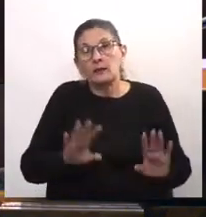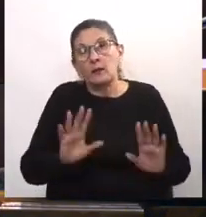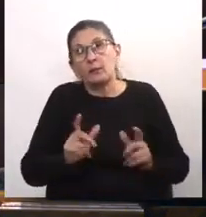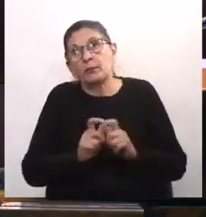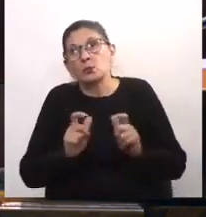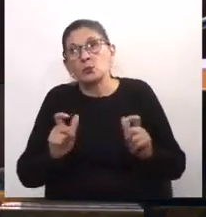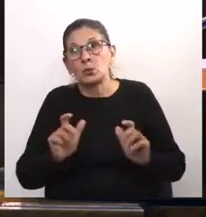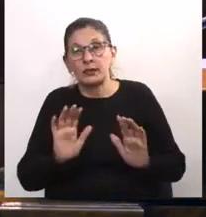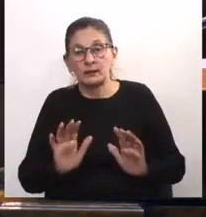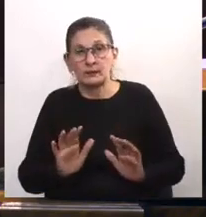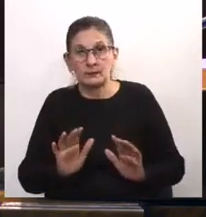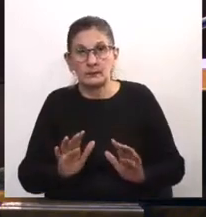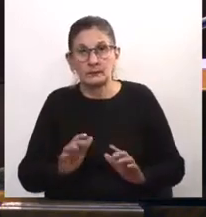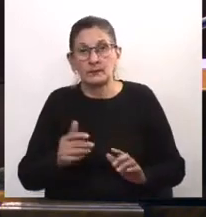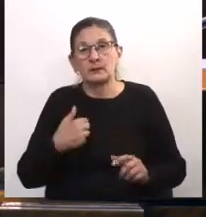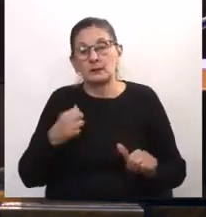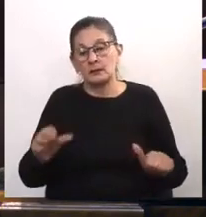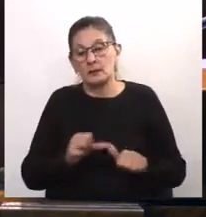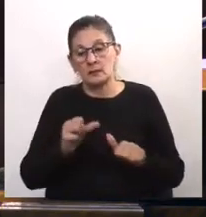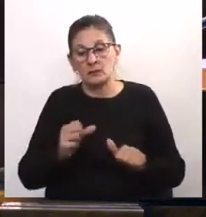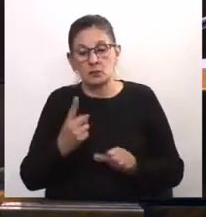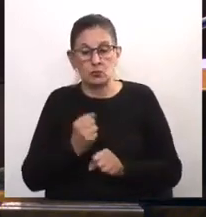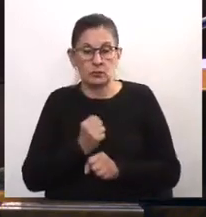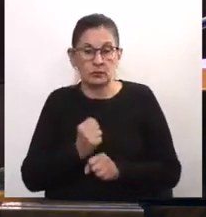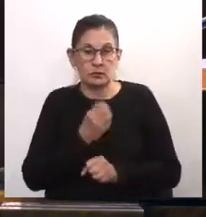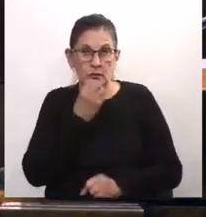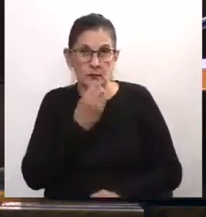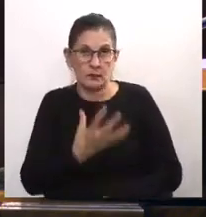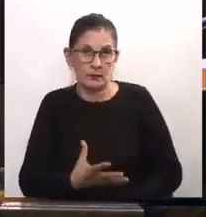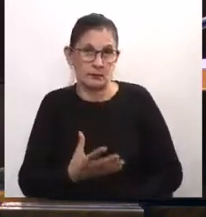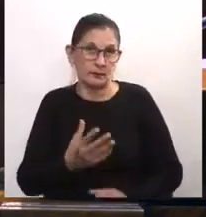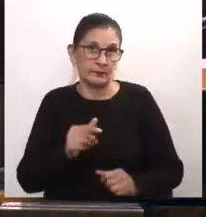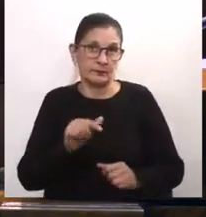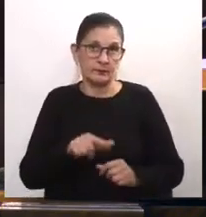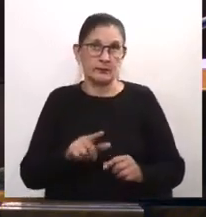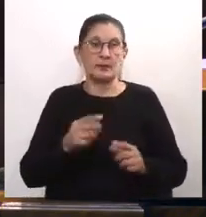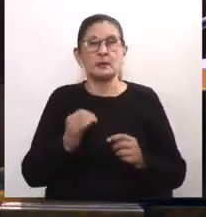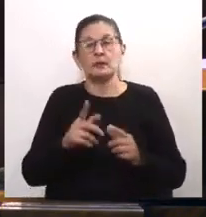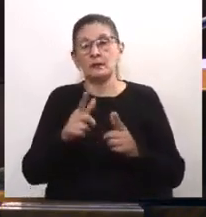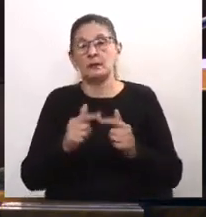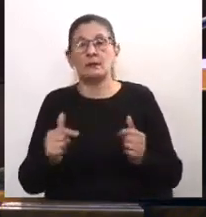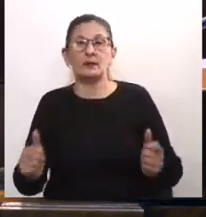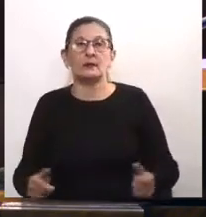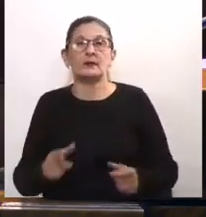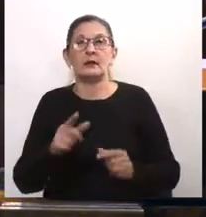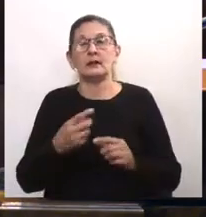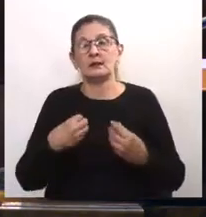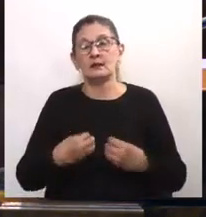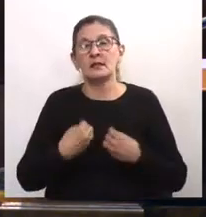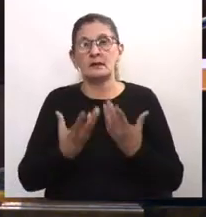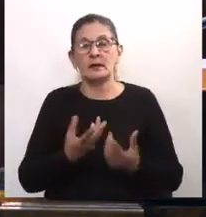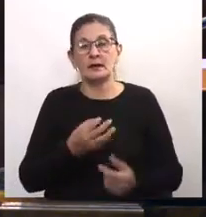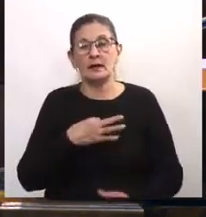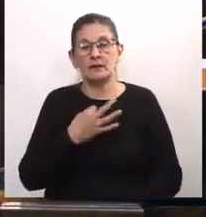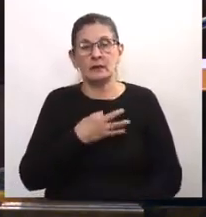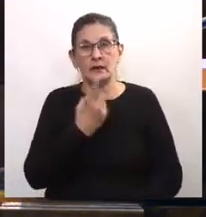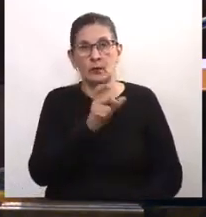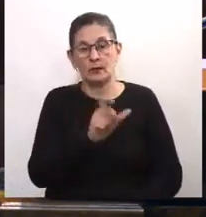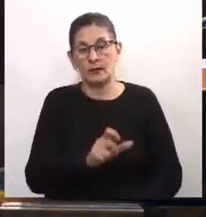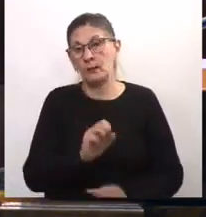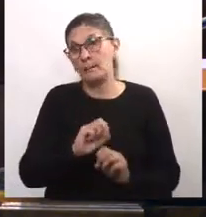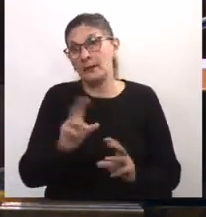por suerte hicimos una operación materialmente incorrecta en el sentido de salvar la vida de una persona. Peor